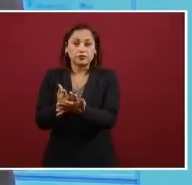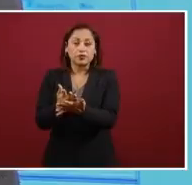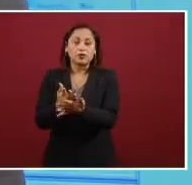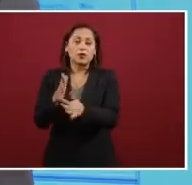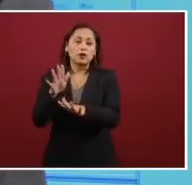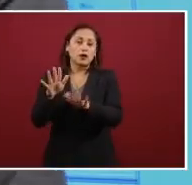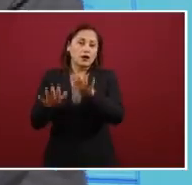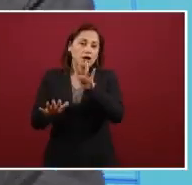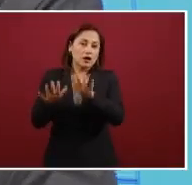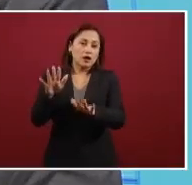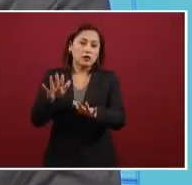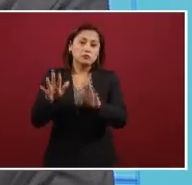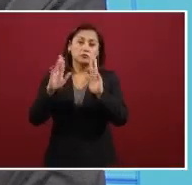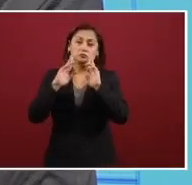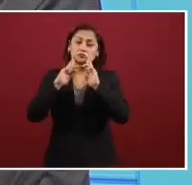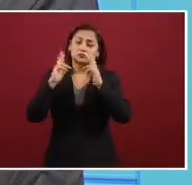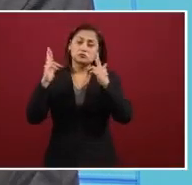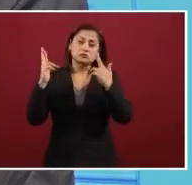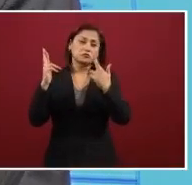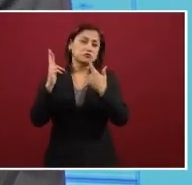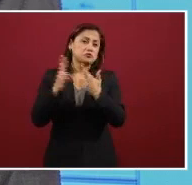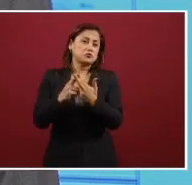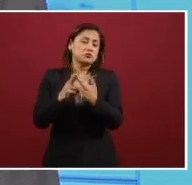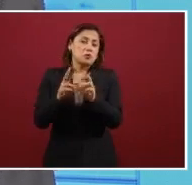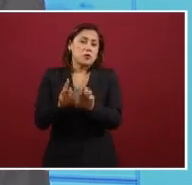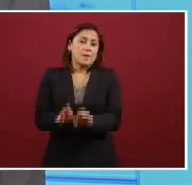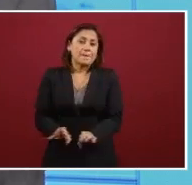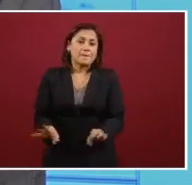de trascendencia